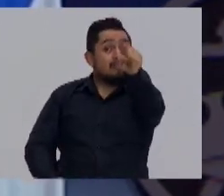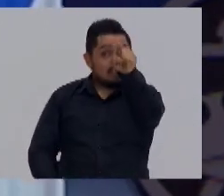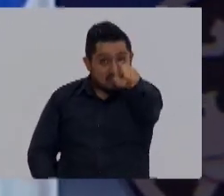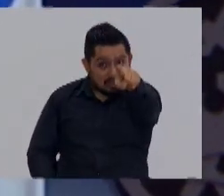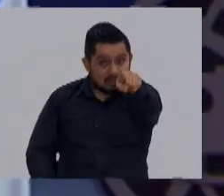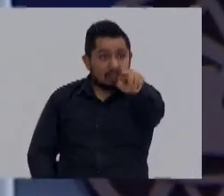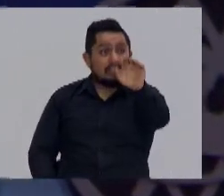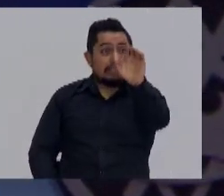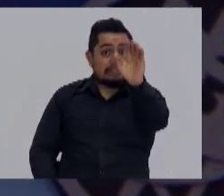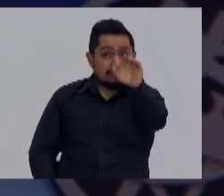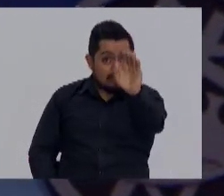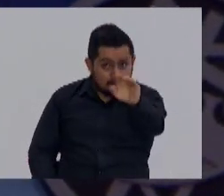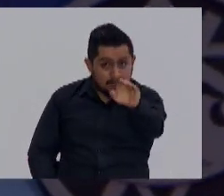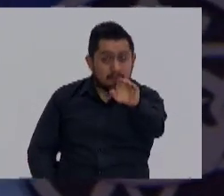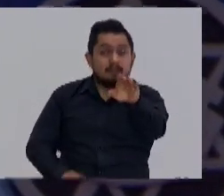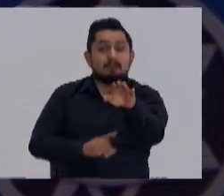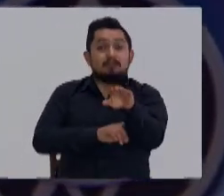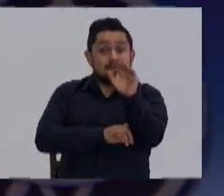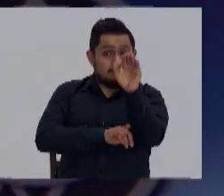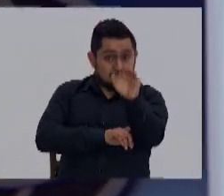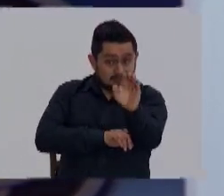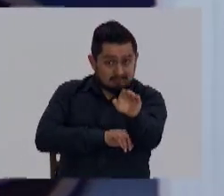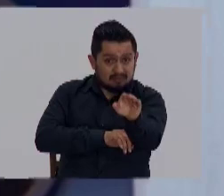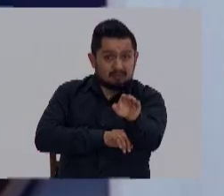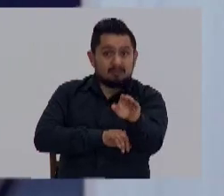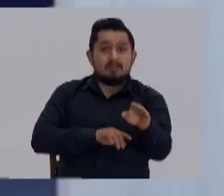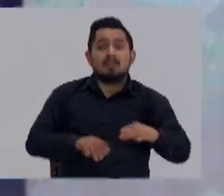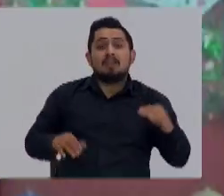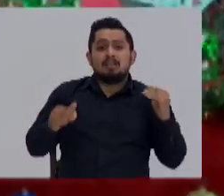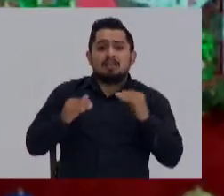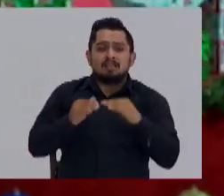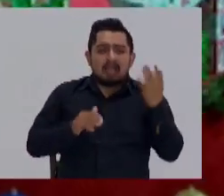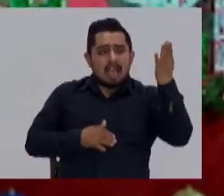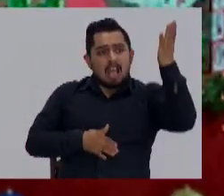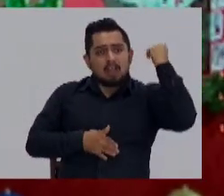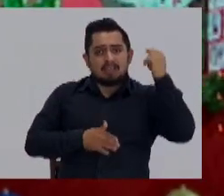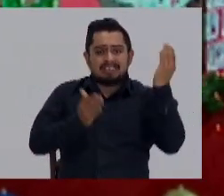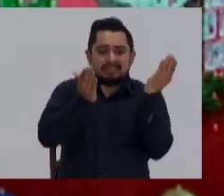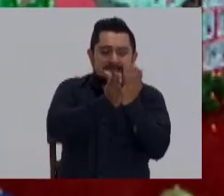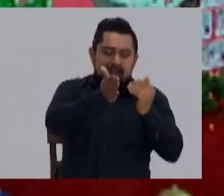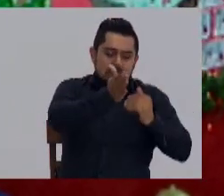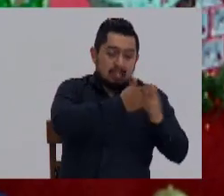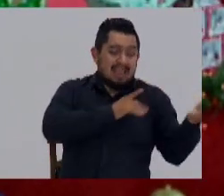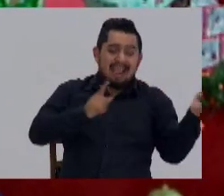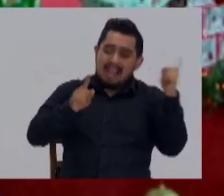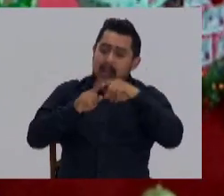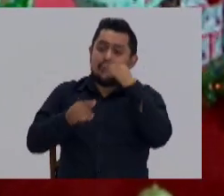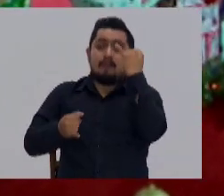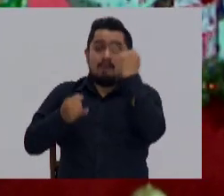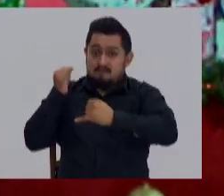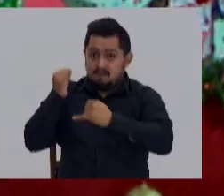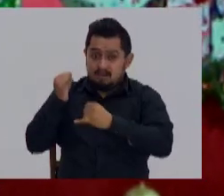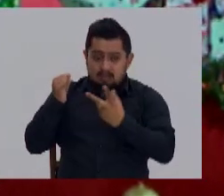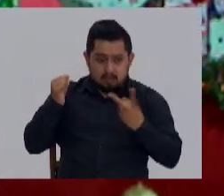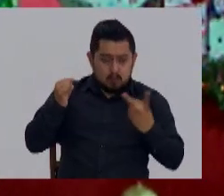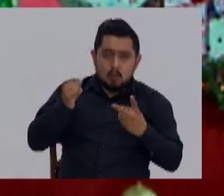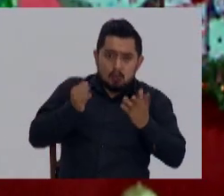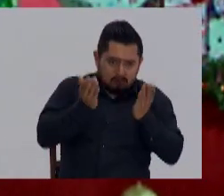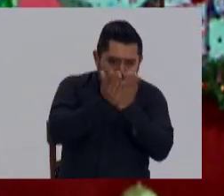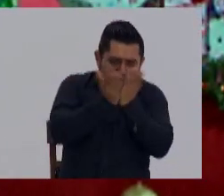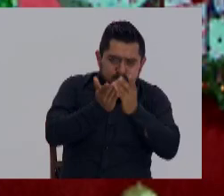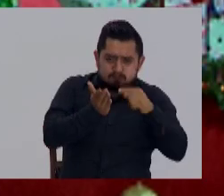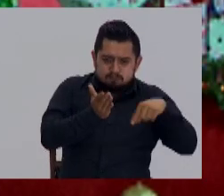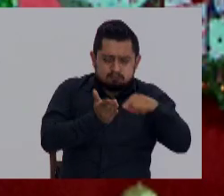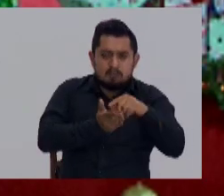a ciertas cosas. Dios te está llamando, como un día desde el Génesis hasta el Apocalipsis vemos que Dios llamó a